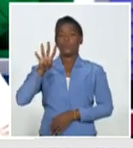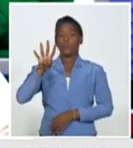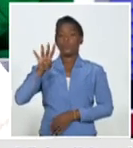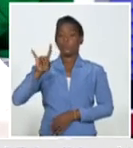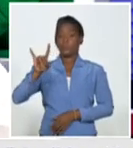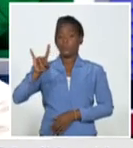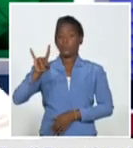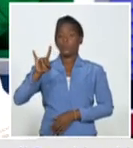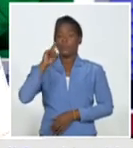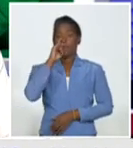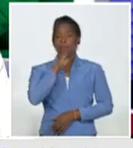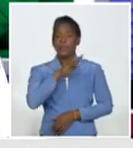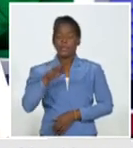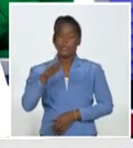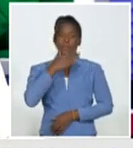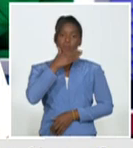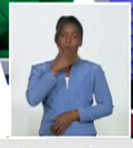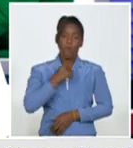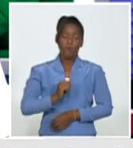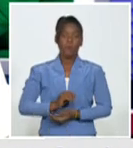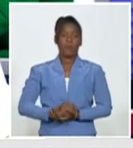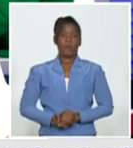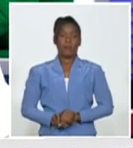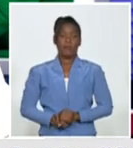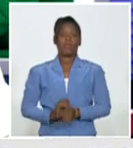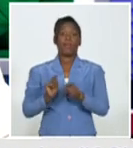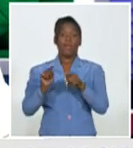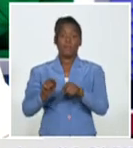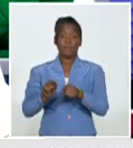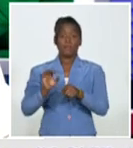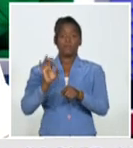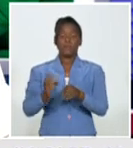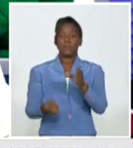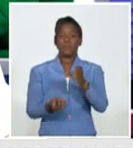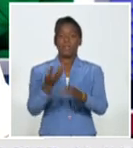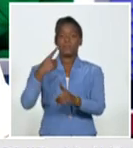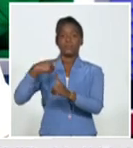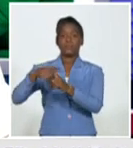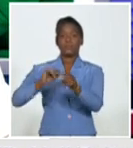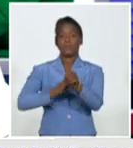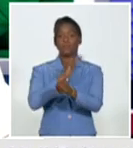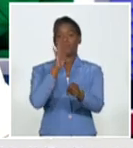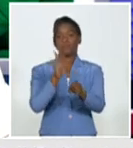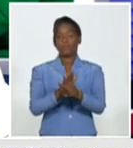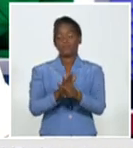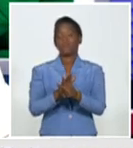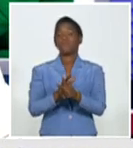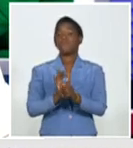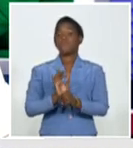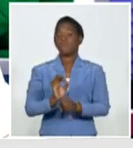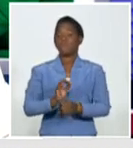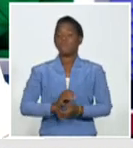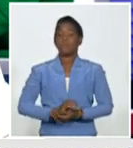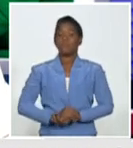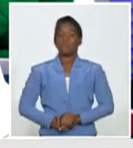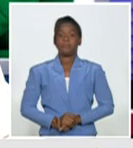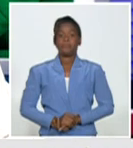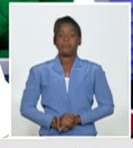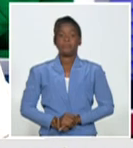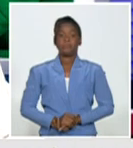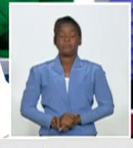niños, jóvenes, adolescentes que han sido diagnosticados en Cuba con COVID-19. Y de